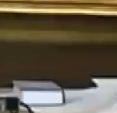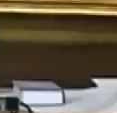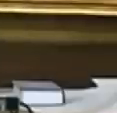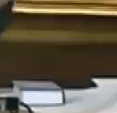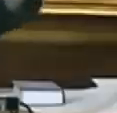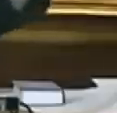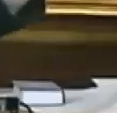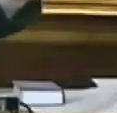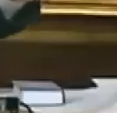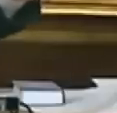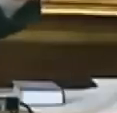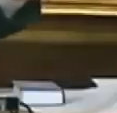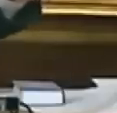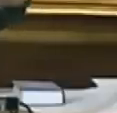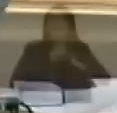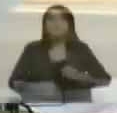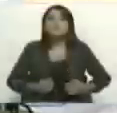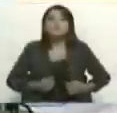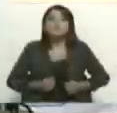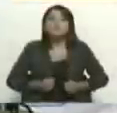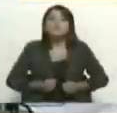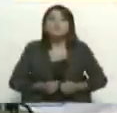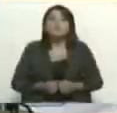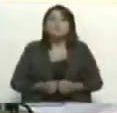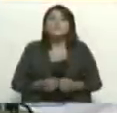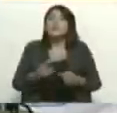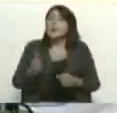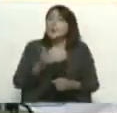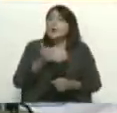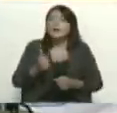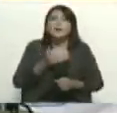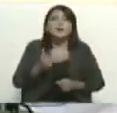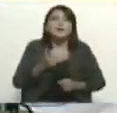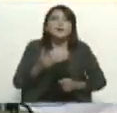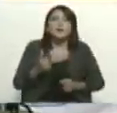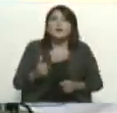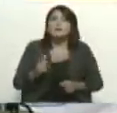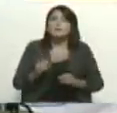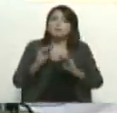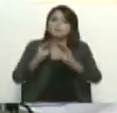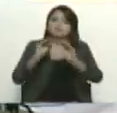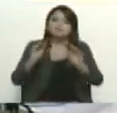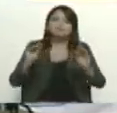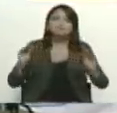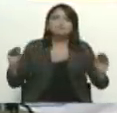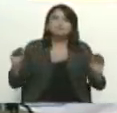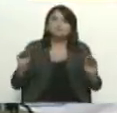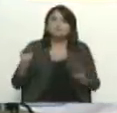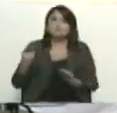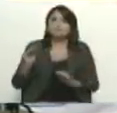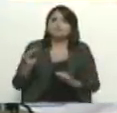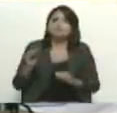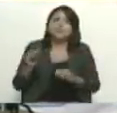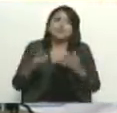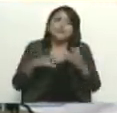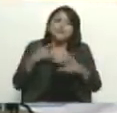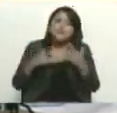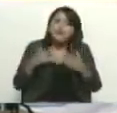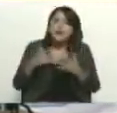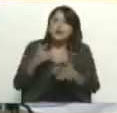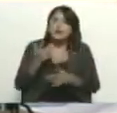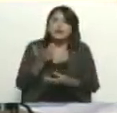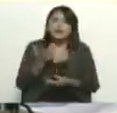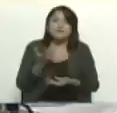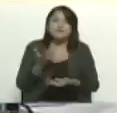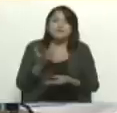que cualquier solicitud de eventos electorales que sean organizados con el sistema